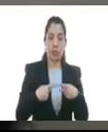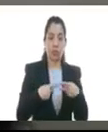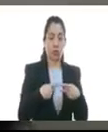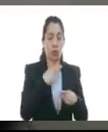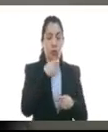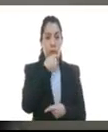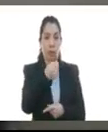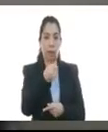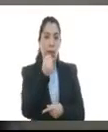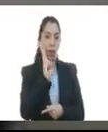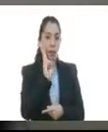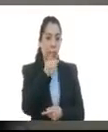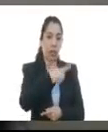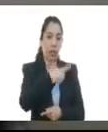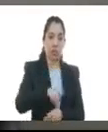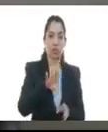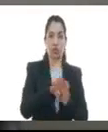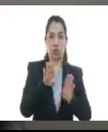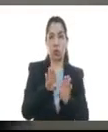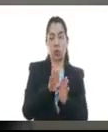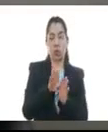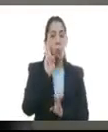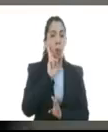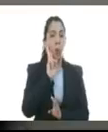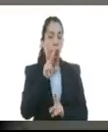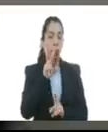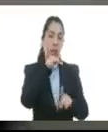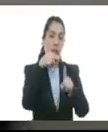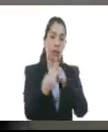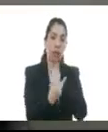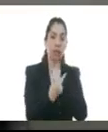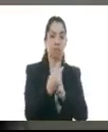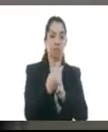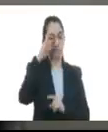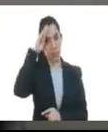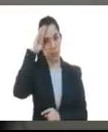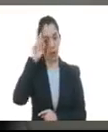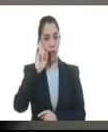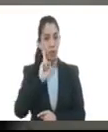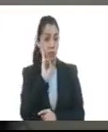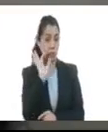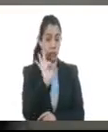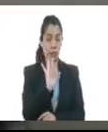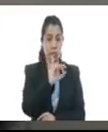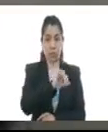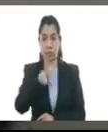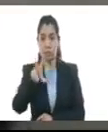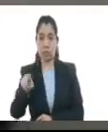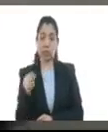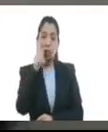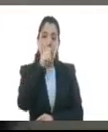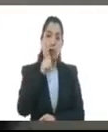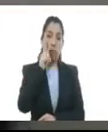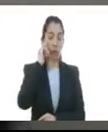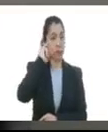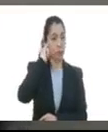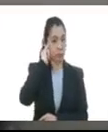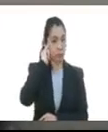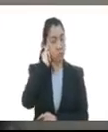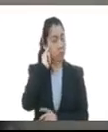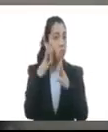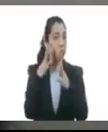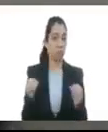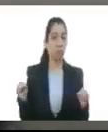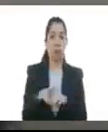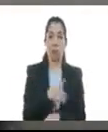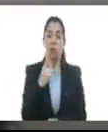postura con esto de que se están perdiendo muchas lenguas indígenas, ¿no? Y hay muchísimas que, si una generación